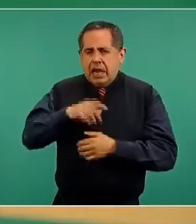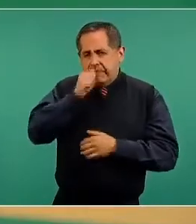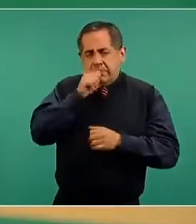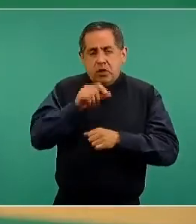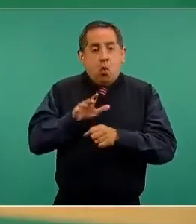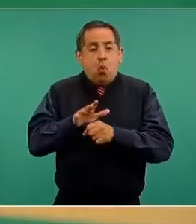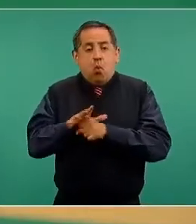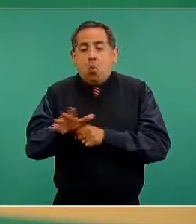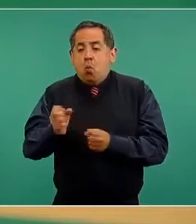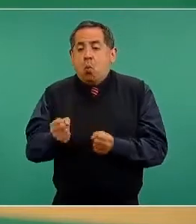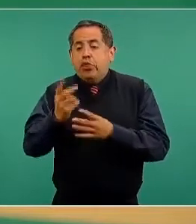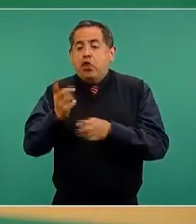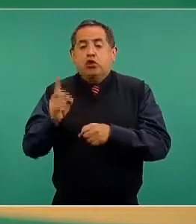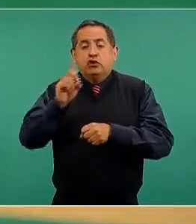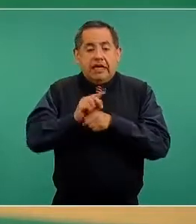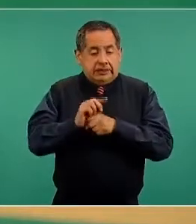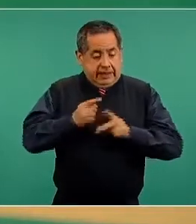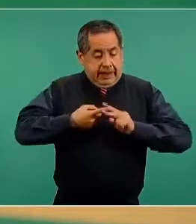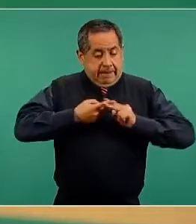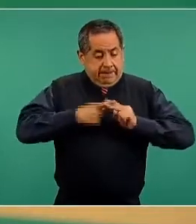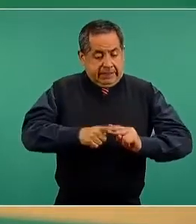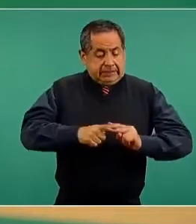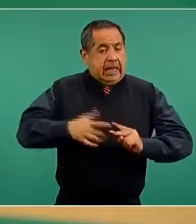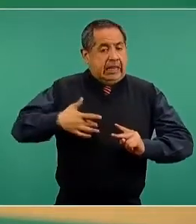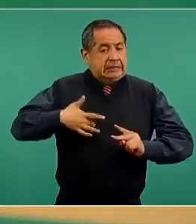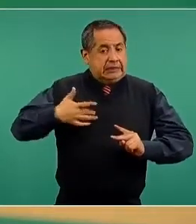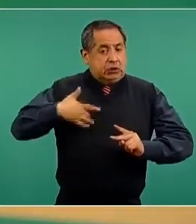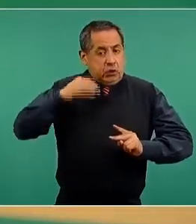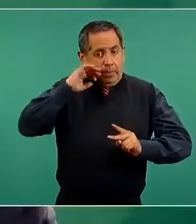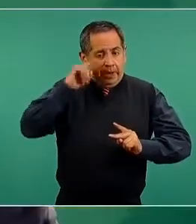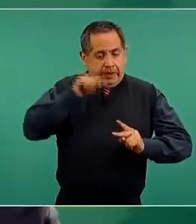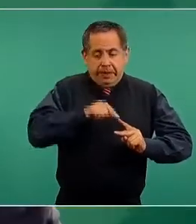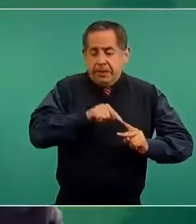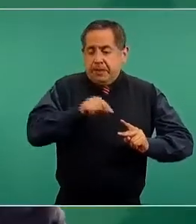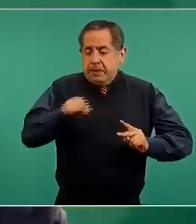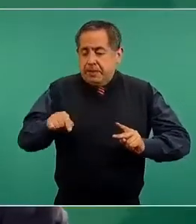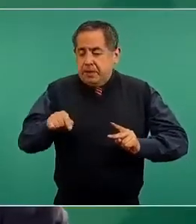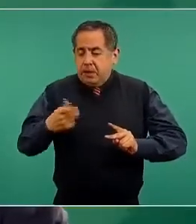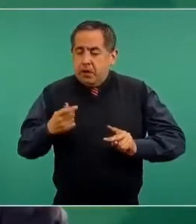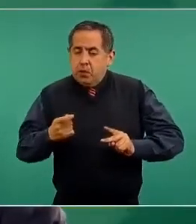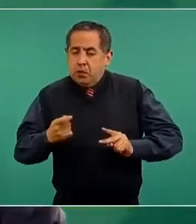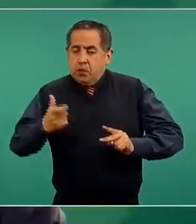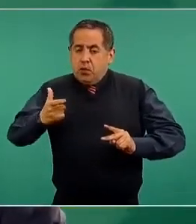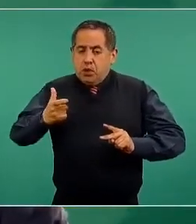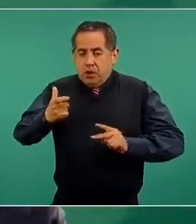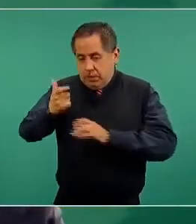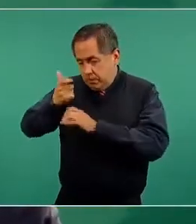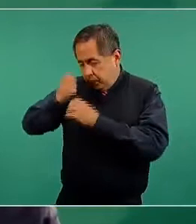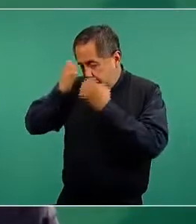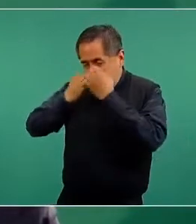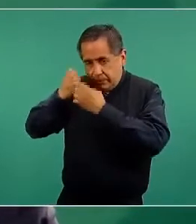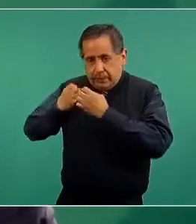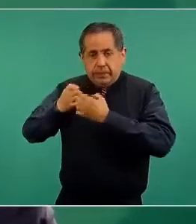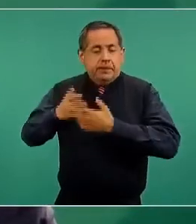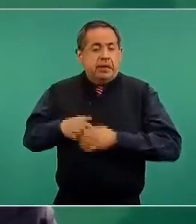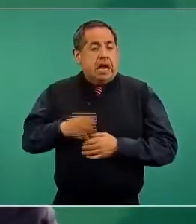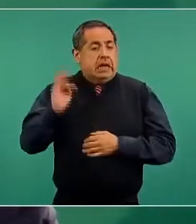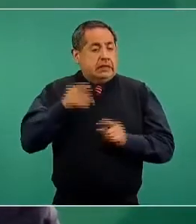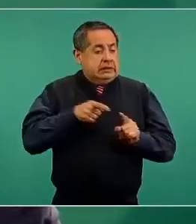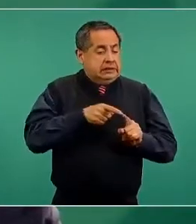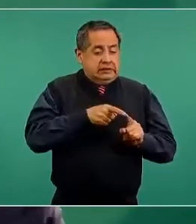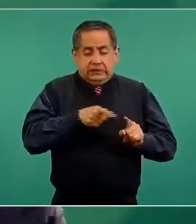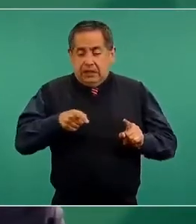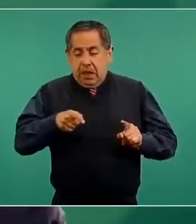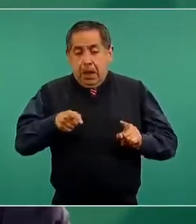días transcurridos entre el inicio de síntomas y la toma de la muestra que es aceptable. Si pasan más de ese número